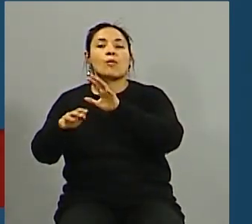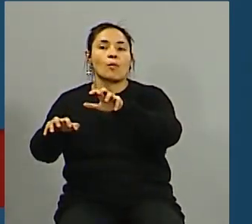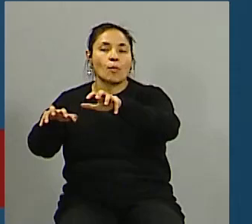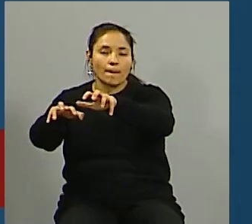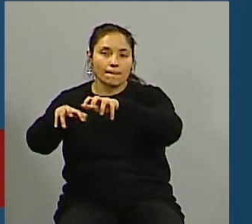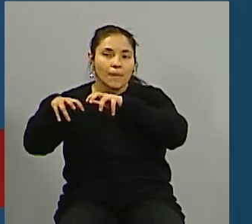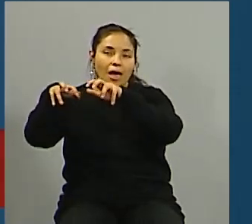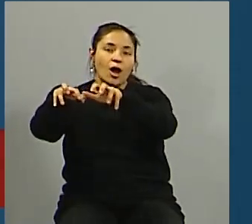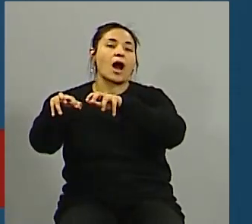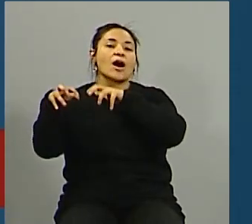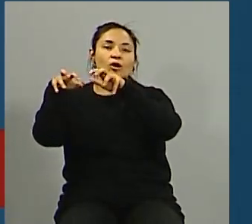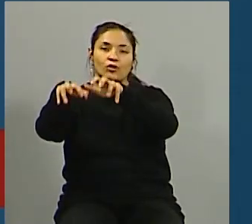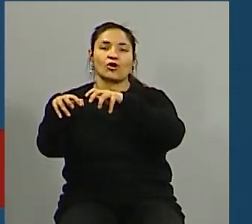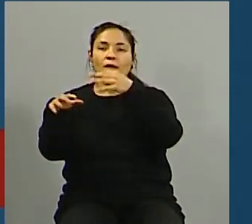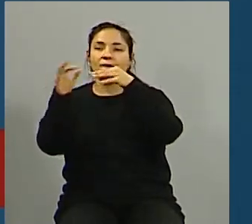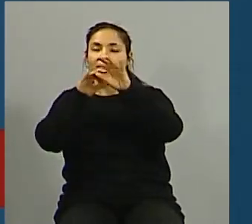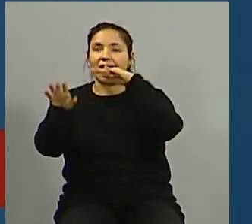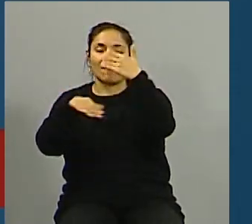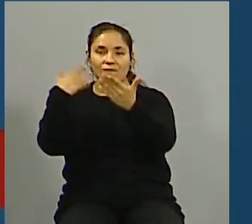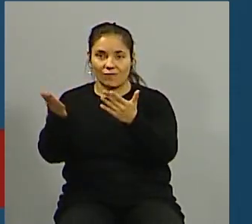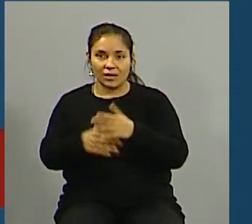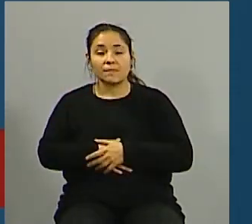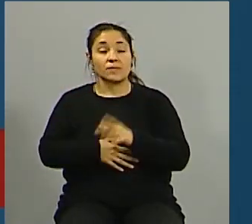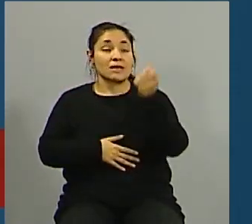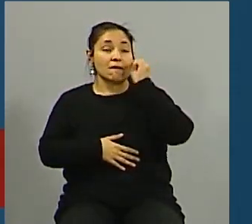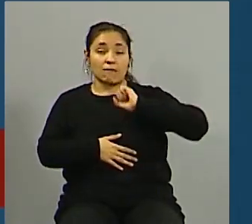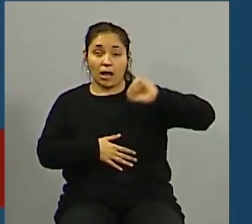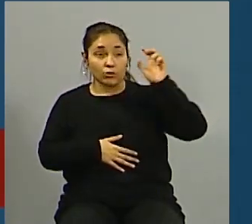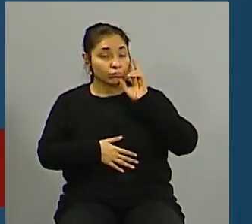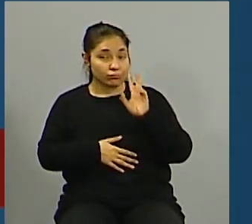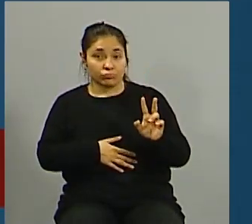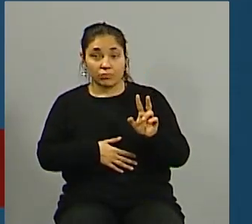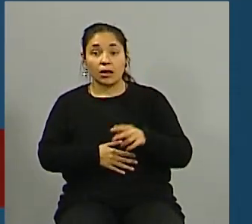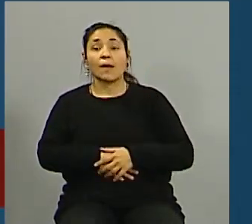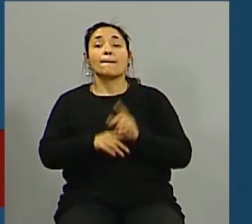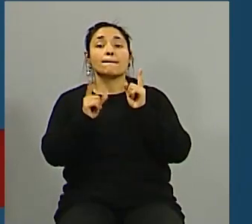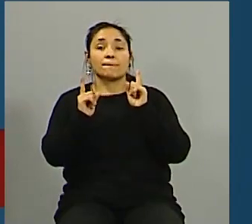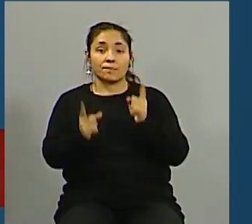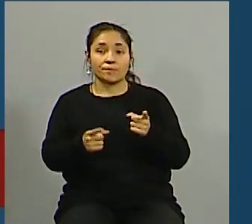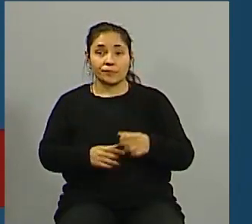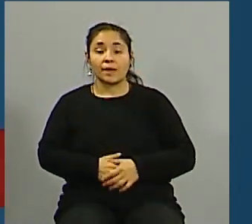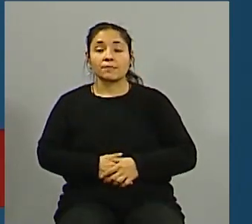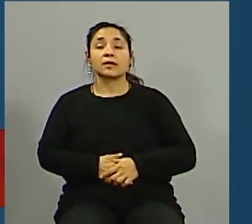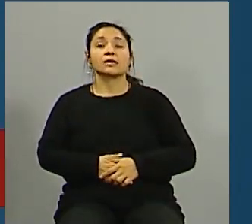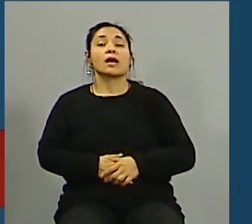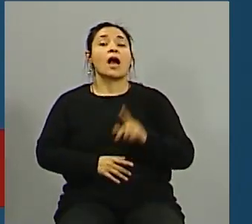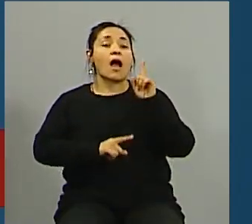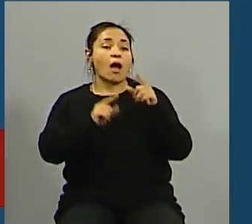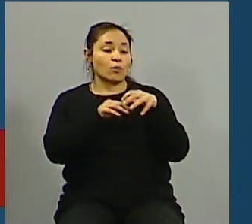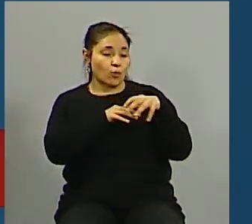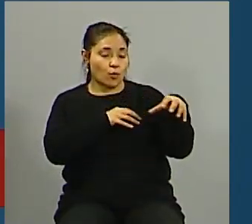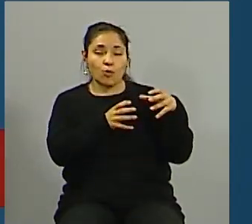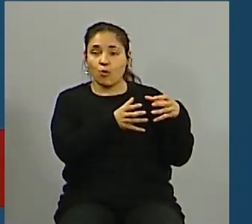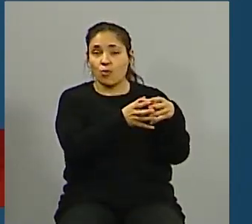inflación en sí, como proceso de incremento de precios, también actúa haciendo que algunos grupos concentrados